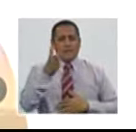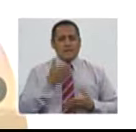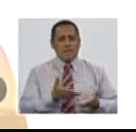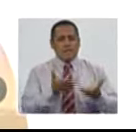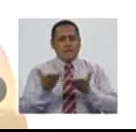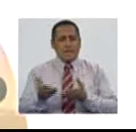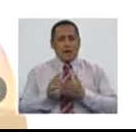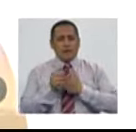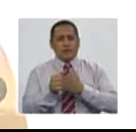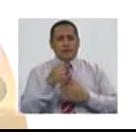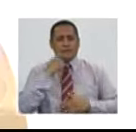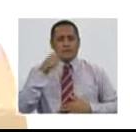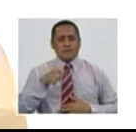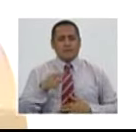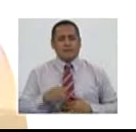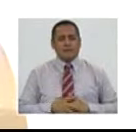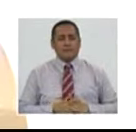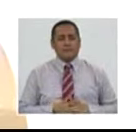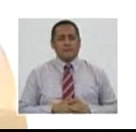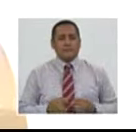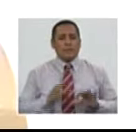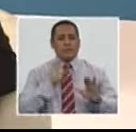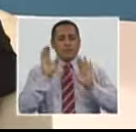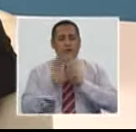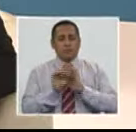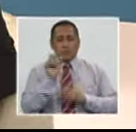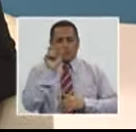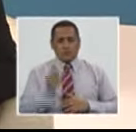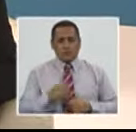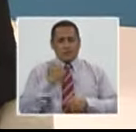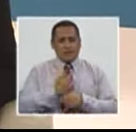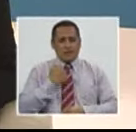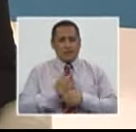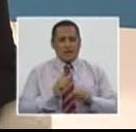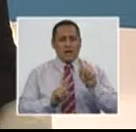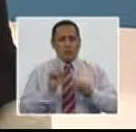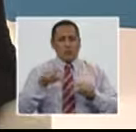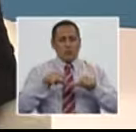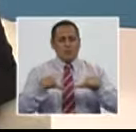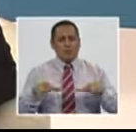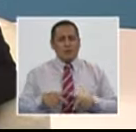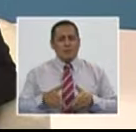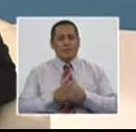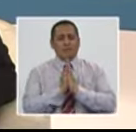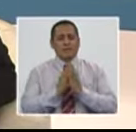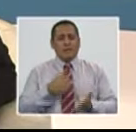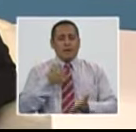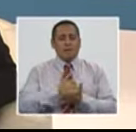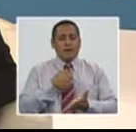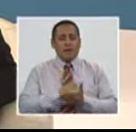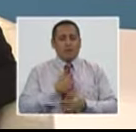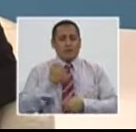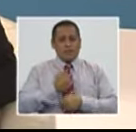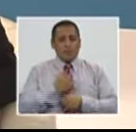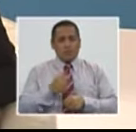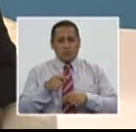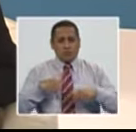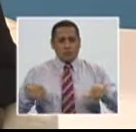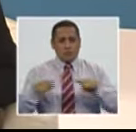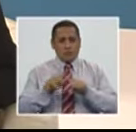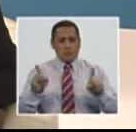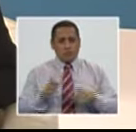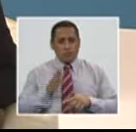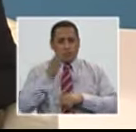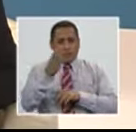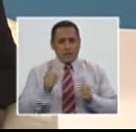y recibir la orientación adecuada No claro o por ejemplo si esta persona trabajaba en algún sitio para reclamar esa indemnización usted